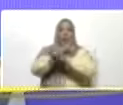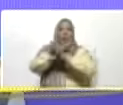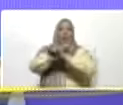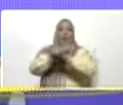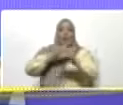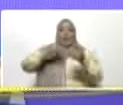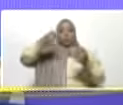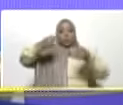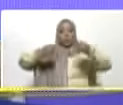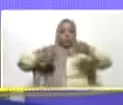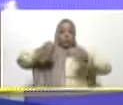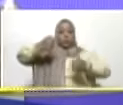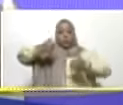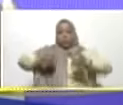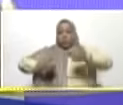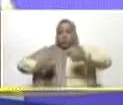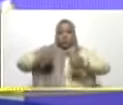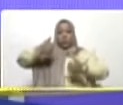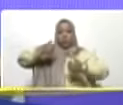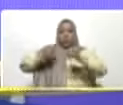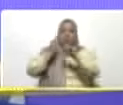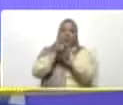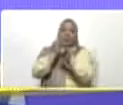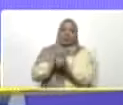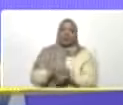Gamers el tercero